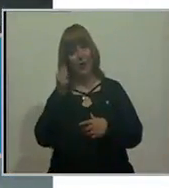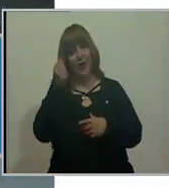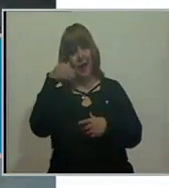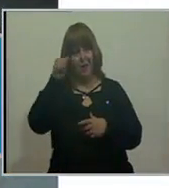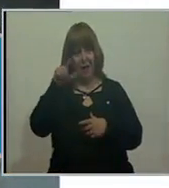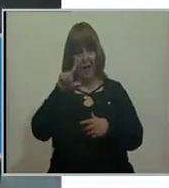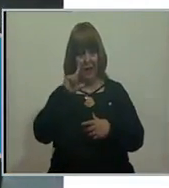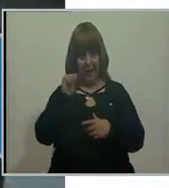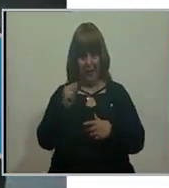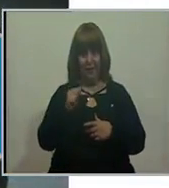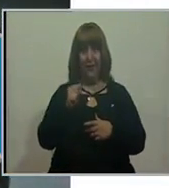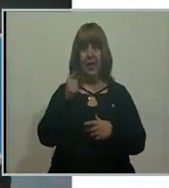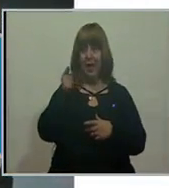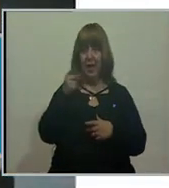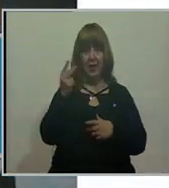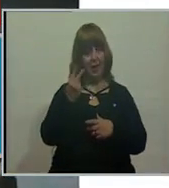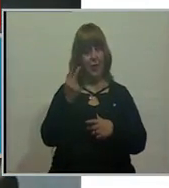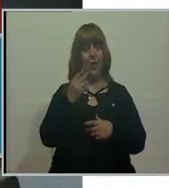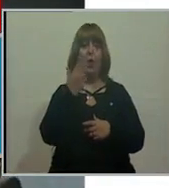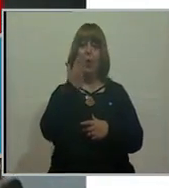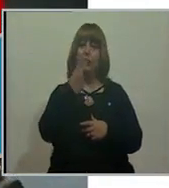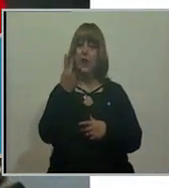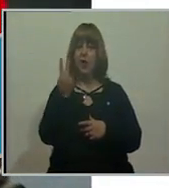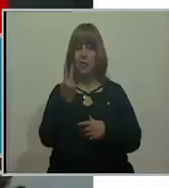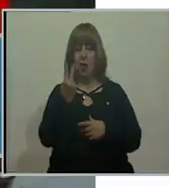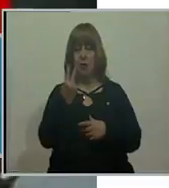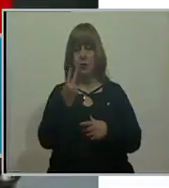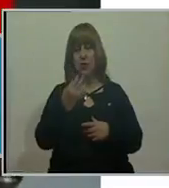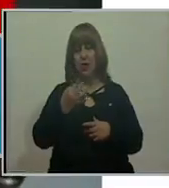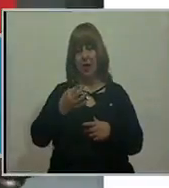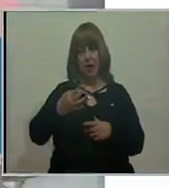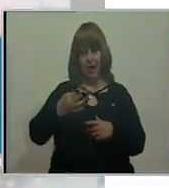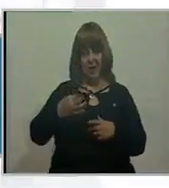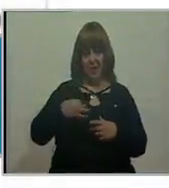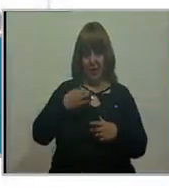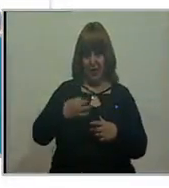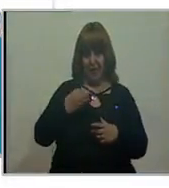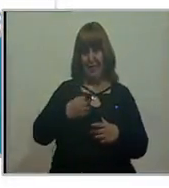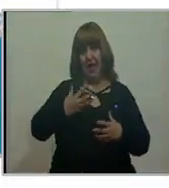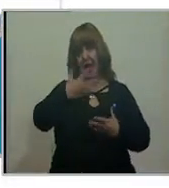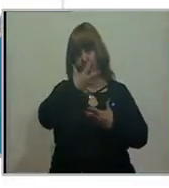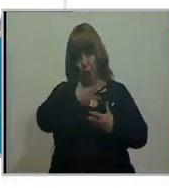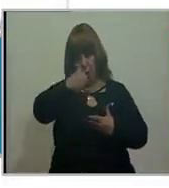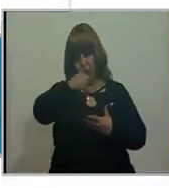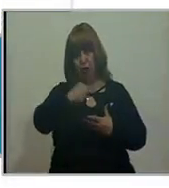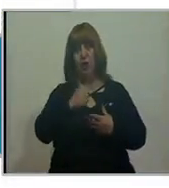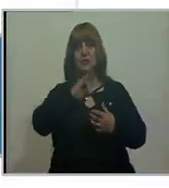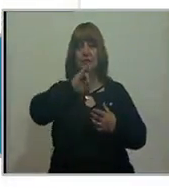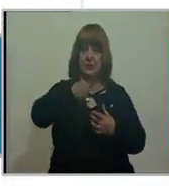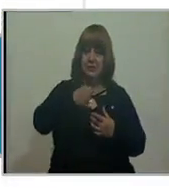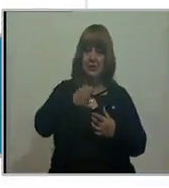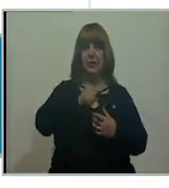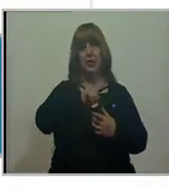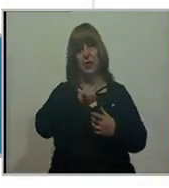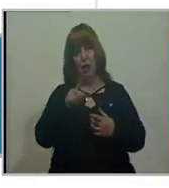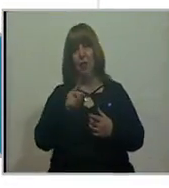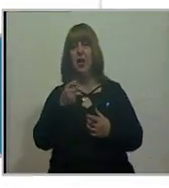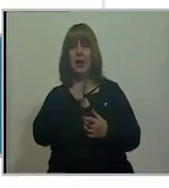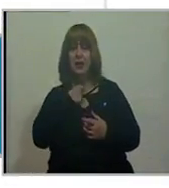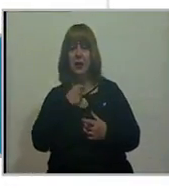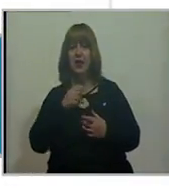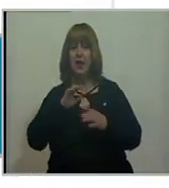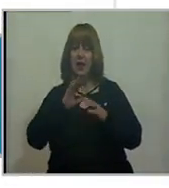las dos vidas en este debate que existe en este momento a favor y en contra del aborto o de la legalización del aborto, por